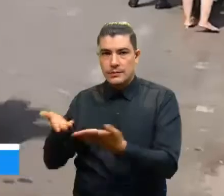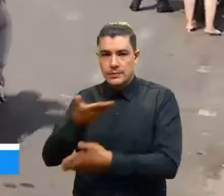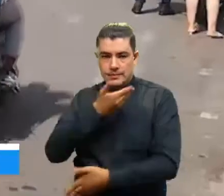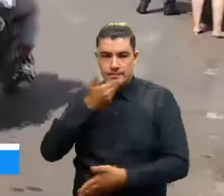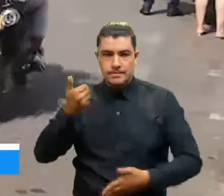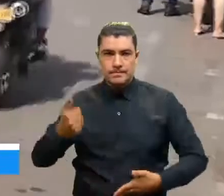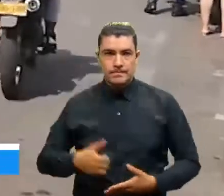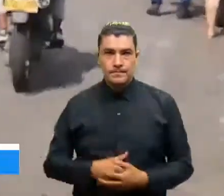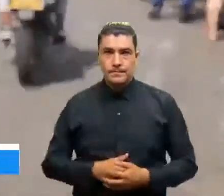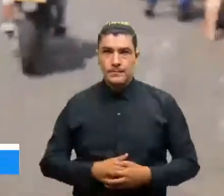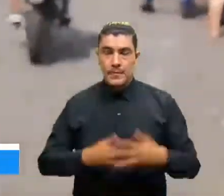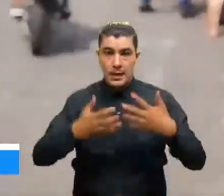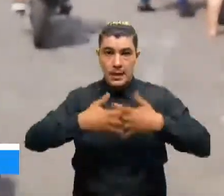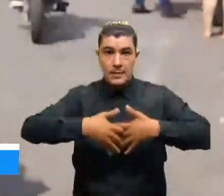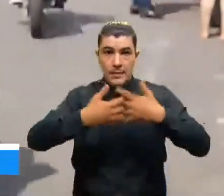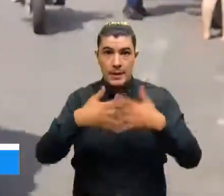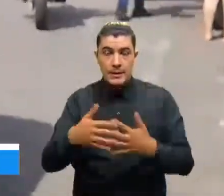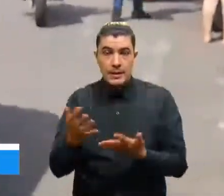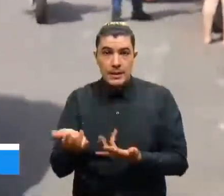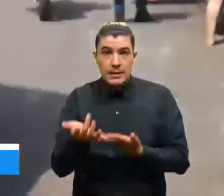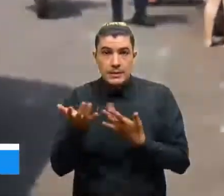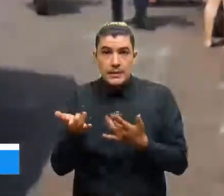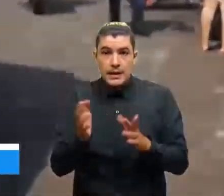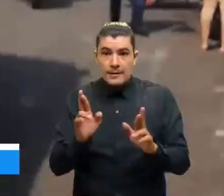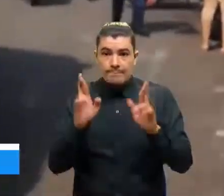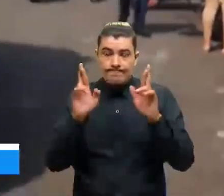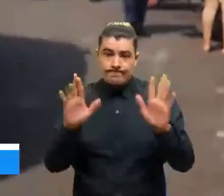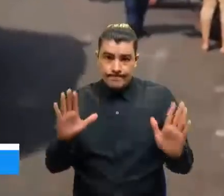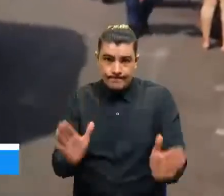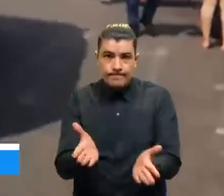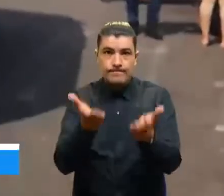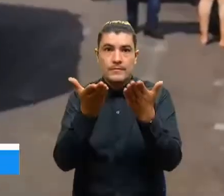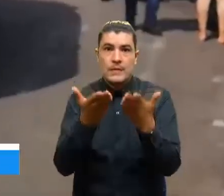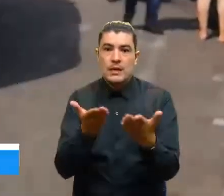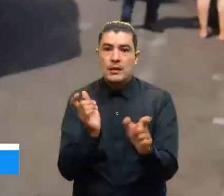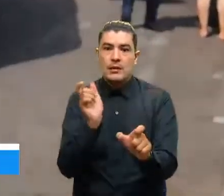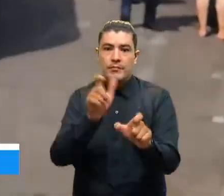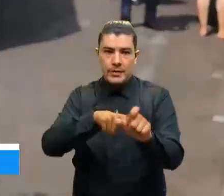posible. Las empresas solo esperan reactivarse y de esta manera prestar un servicio de calidad.